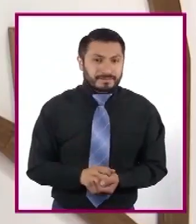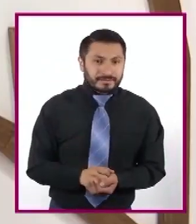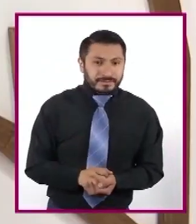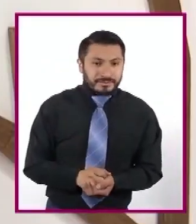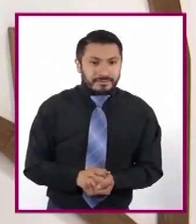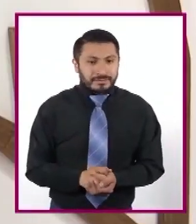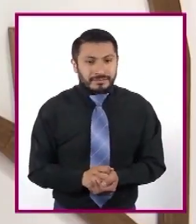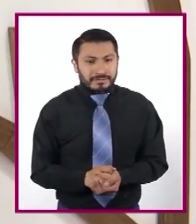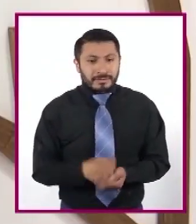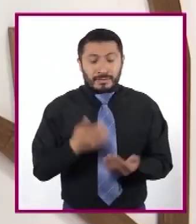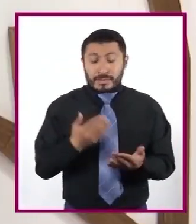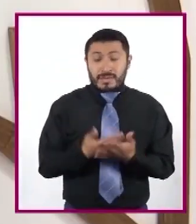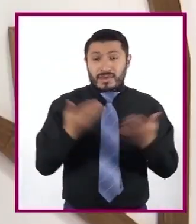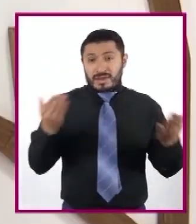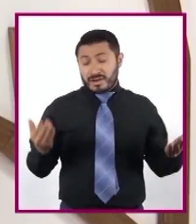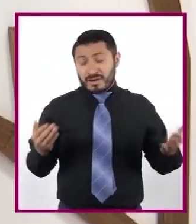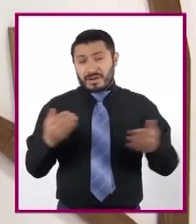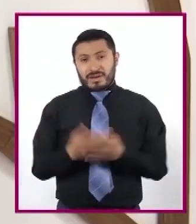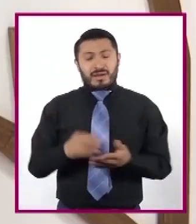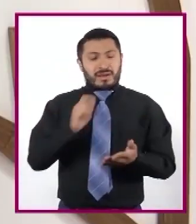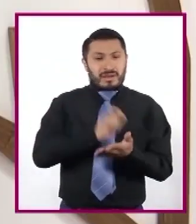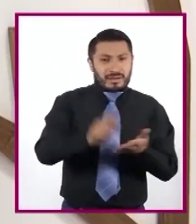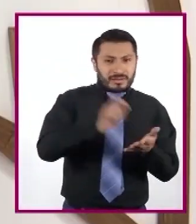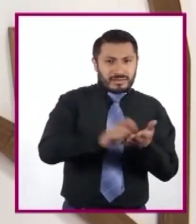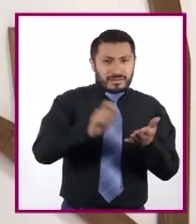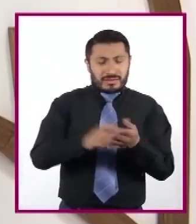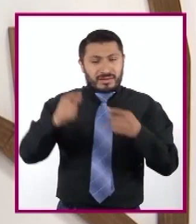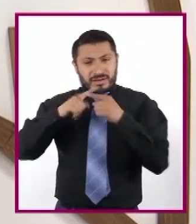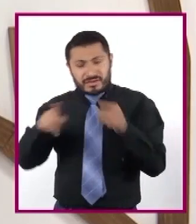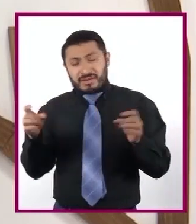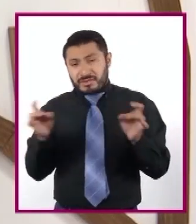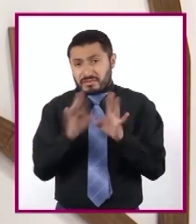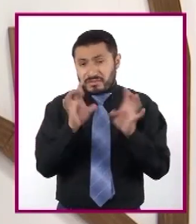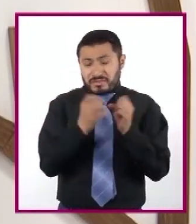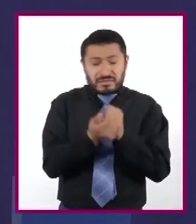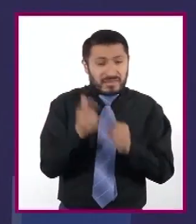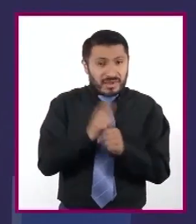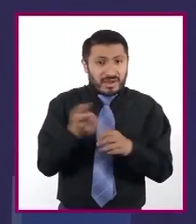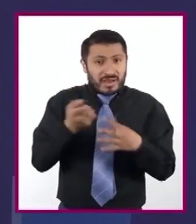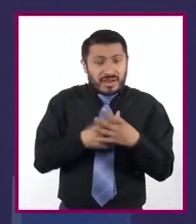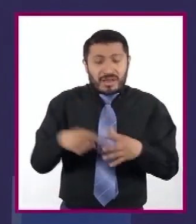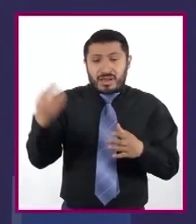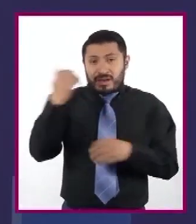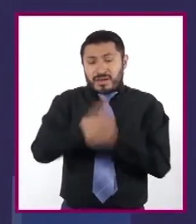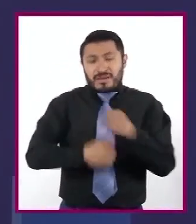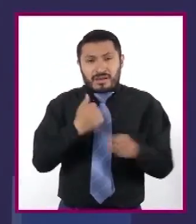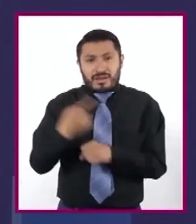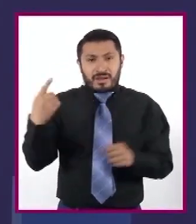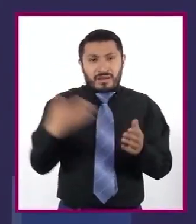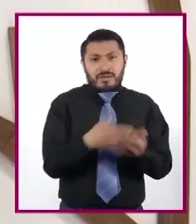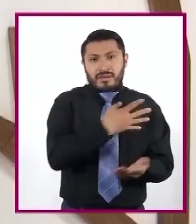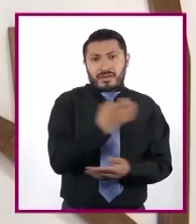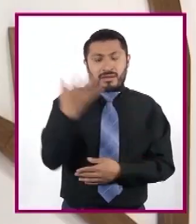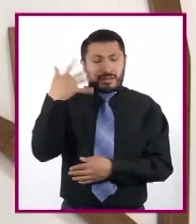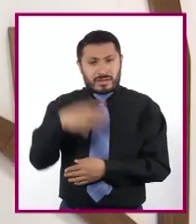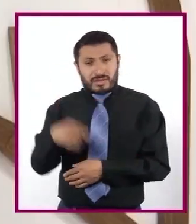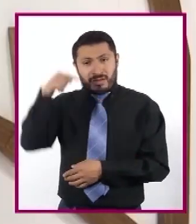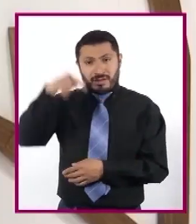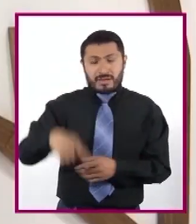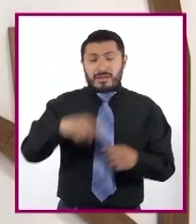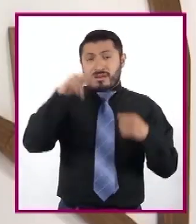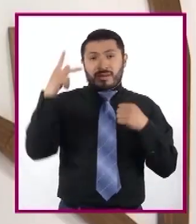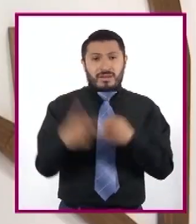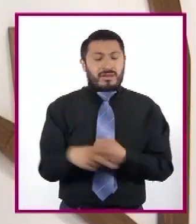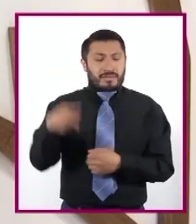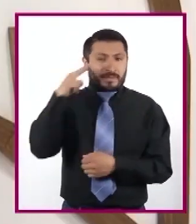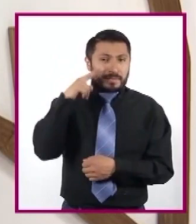Ahora, veremos otra lectura sobre un acontecimiento social que inició en el año de 1910 en nuestro país.